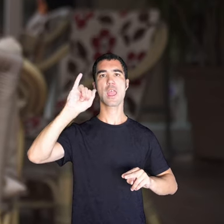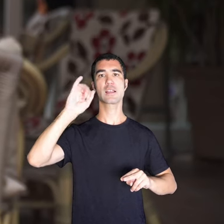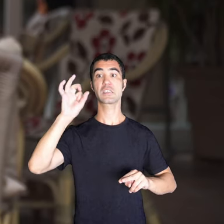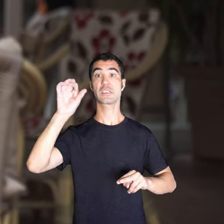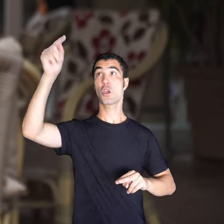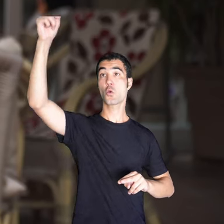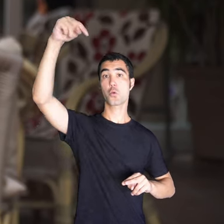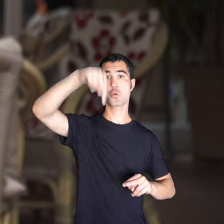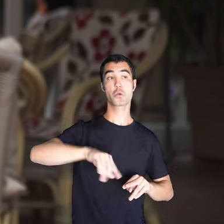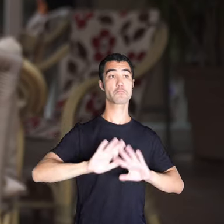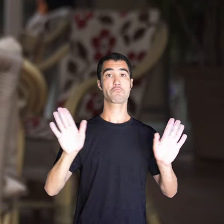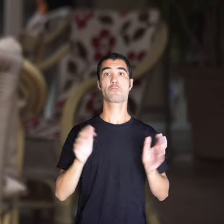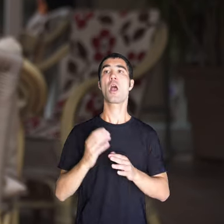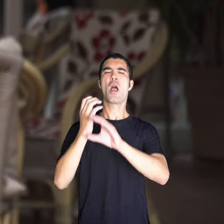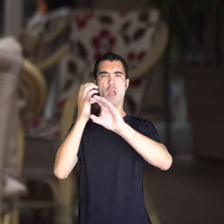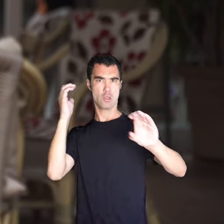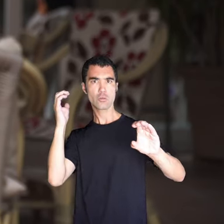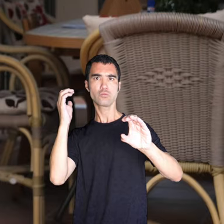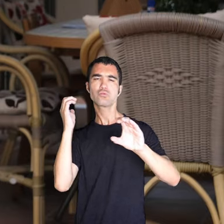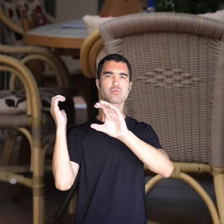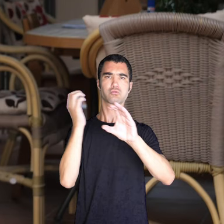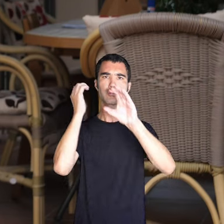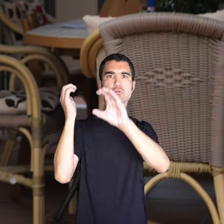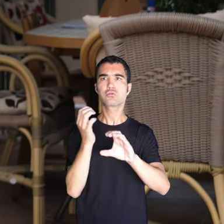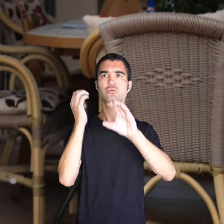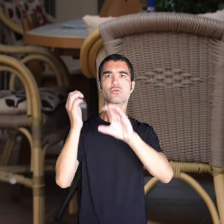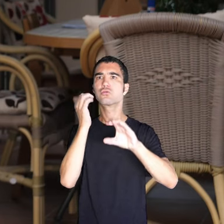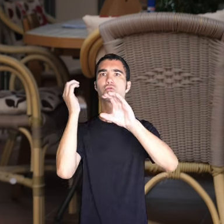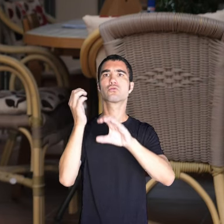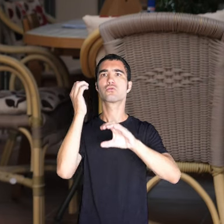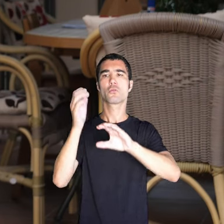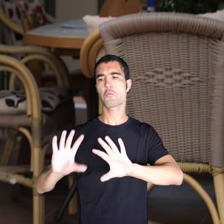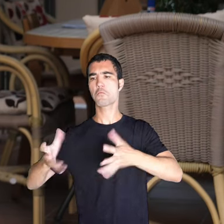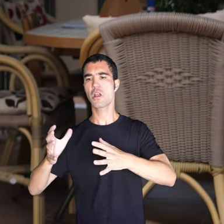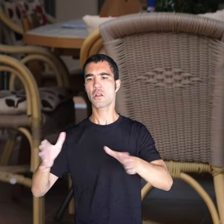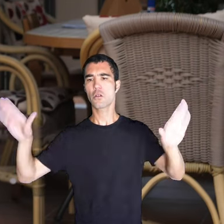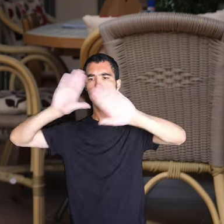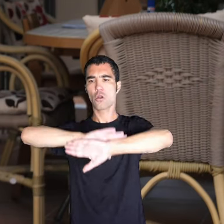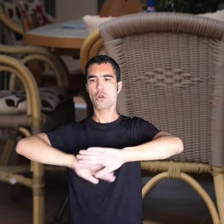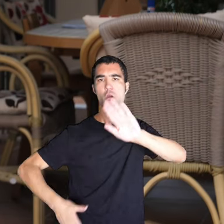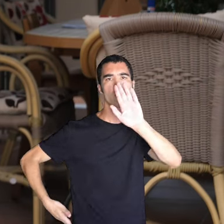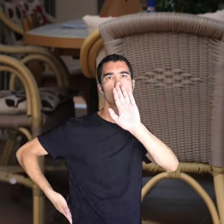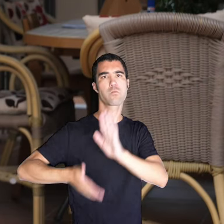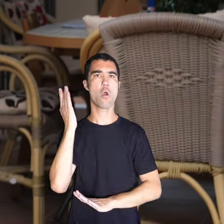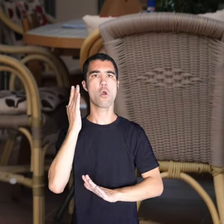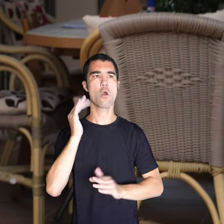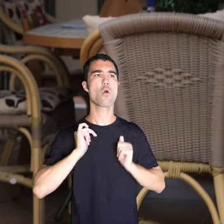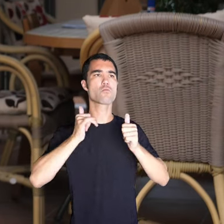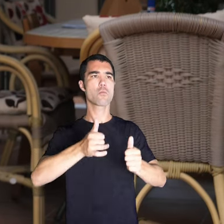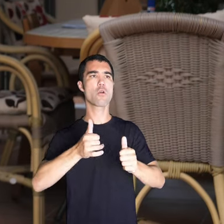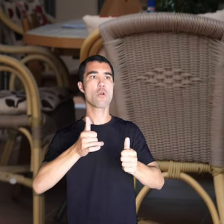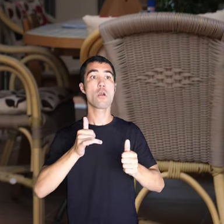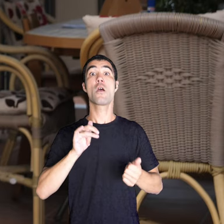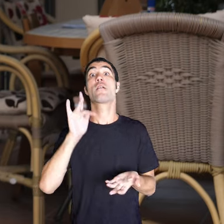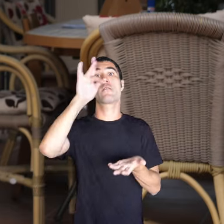y ya está, en autobús. Salimos un miércoles por la noche, hemos llegado